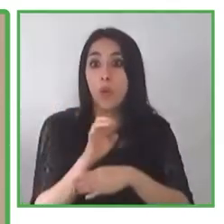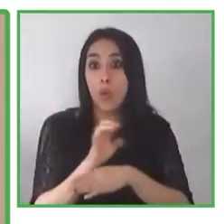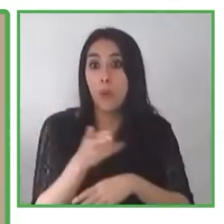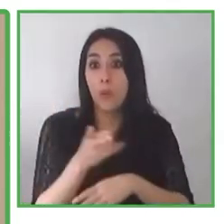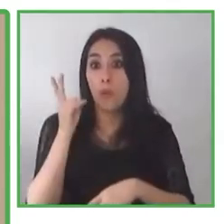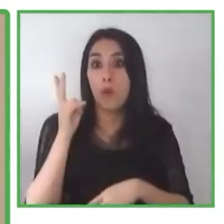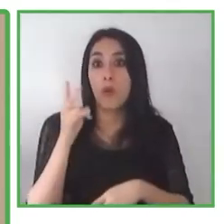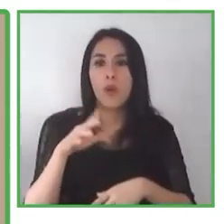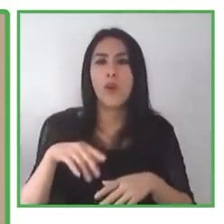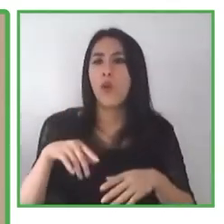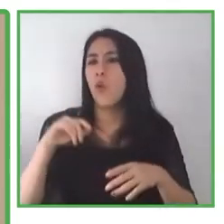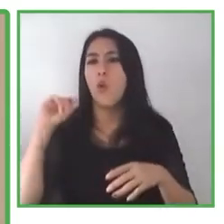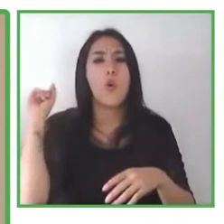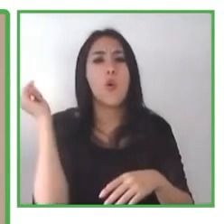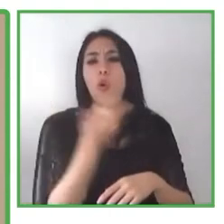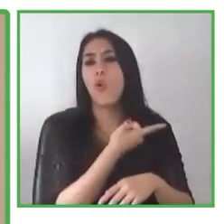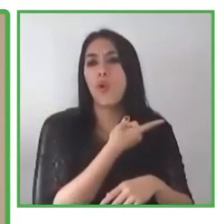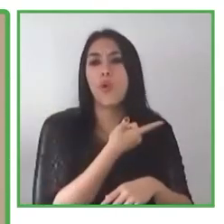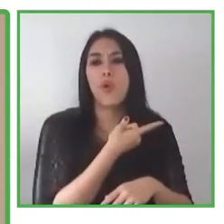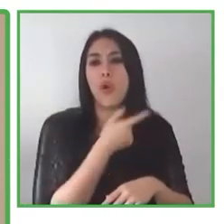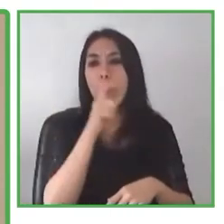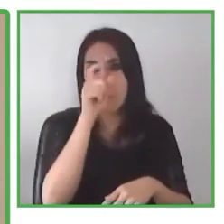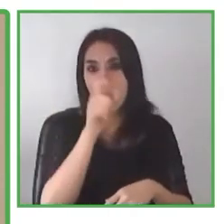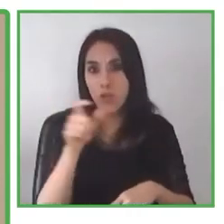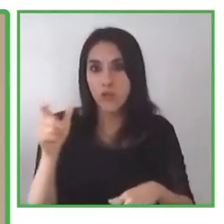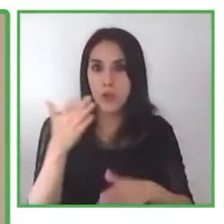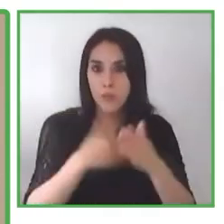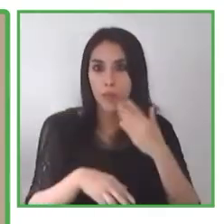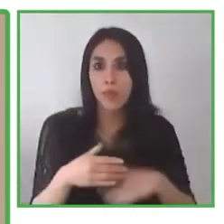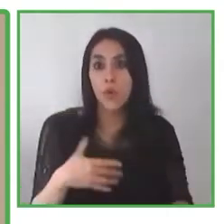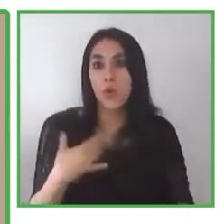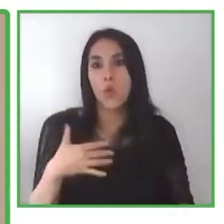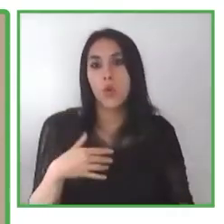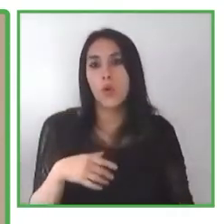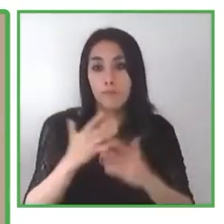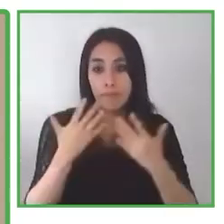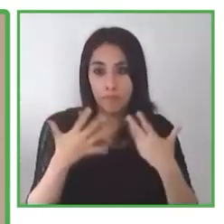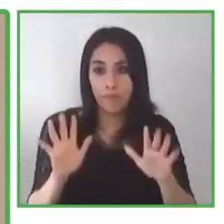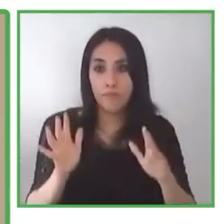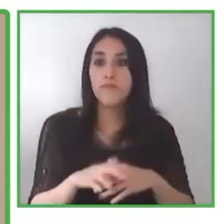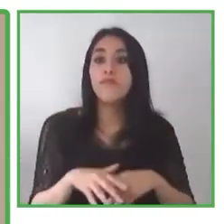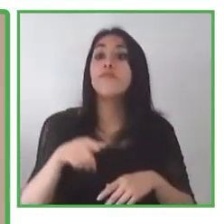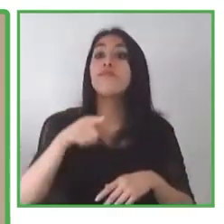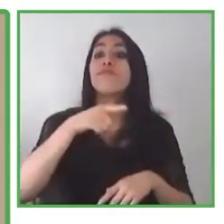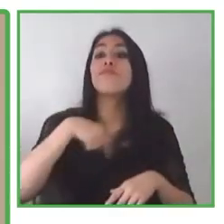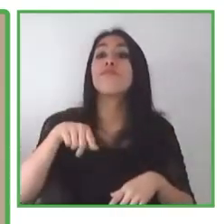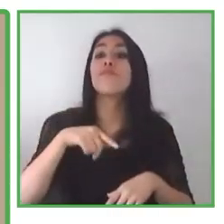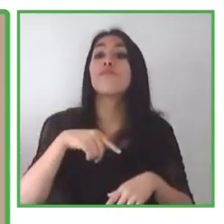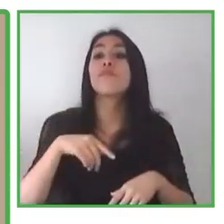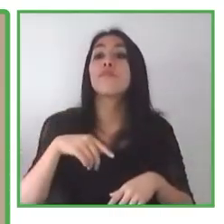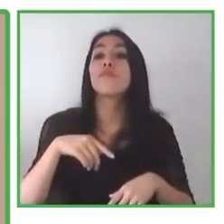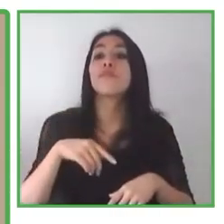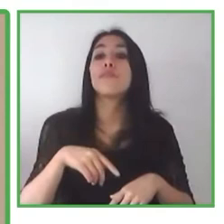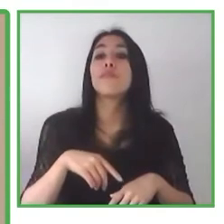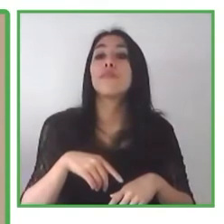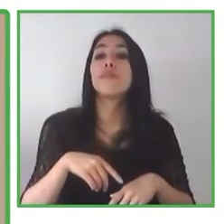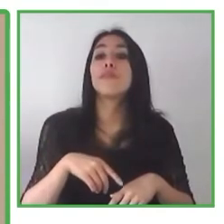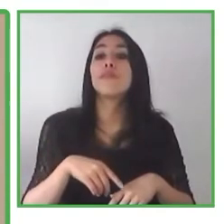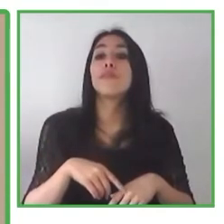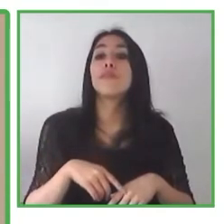con discapacidad. Por supuesto, nada acerca de nosotros sin nosotros. Así que el taller entonces